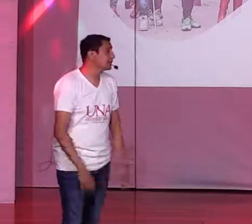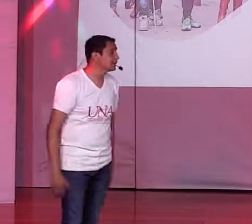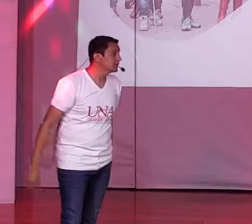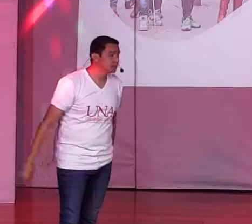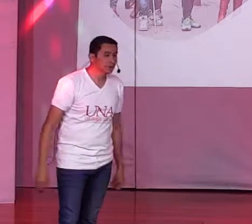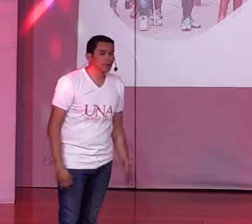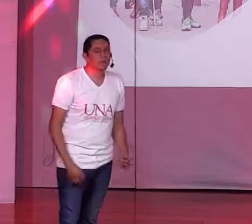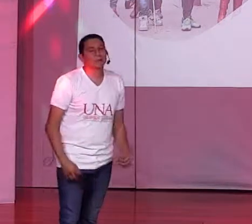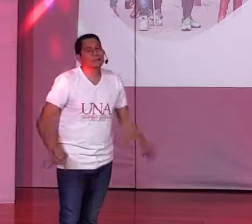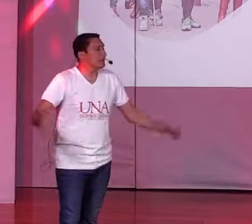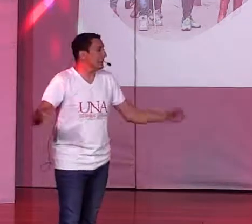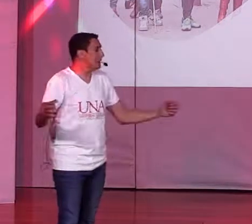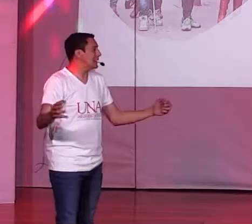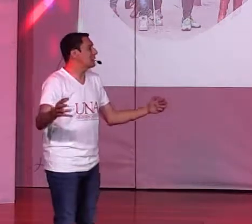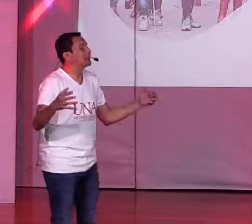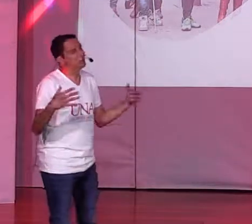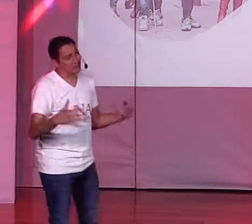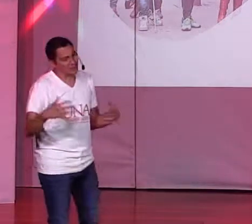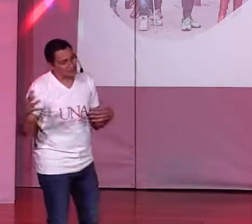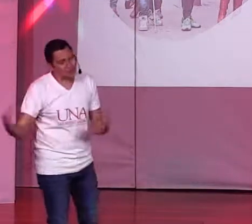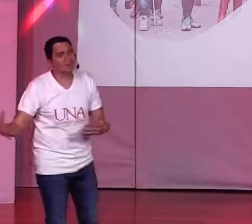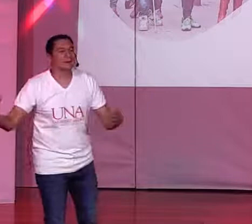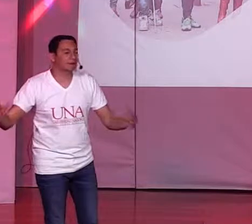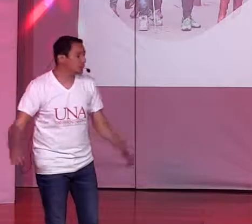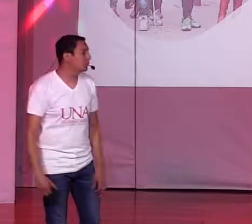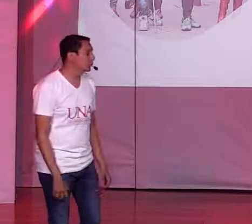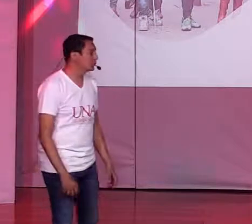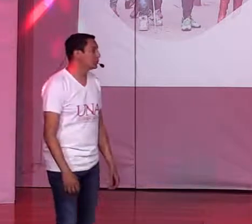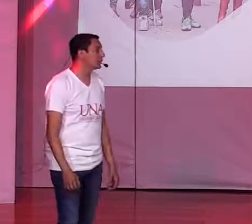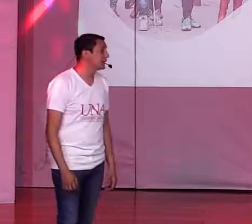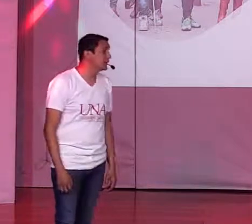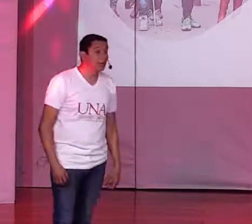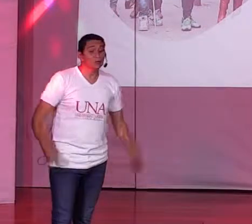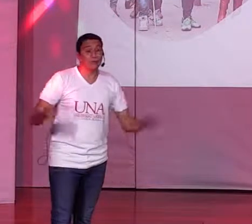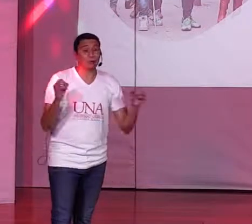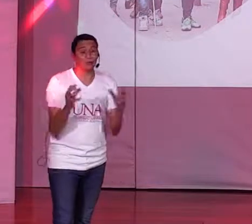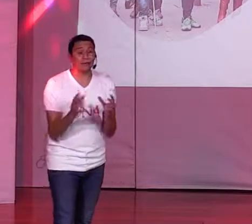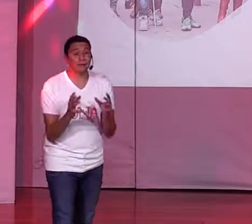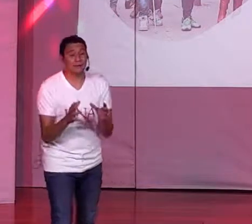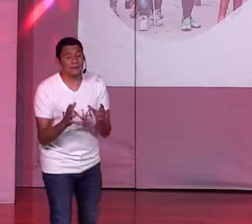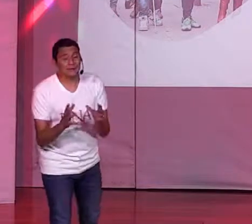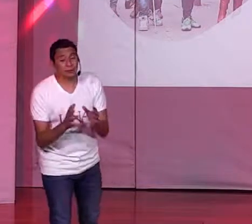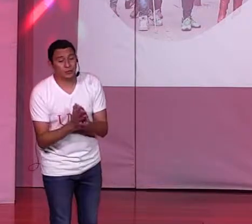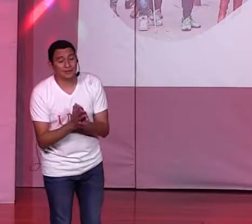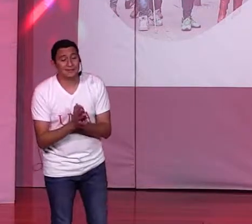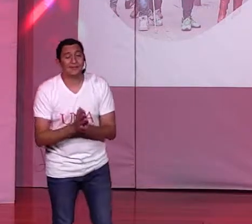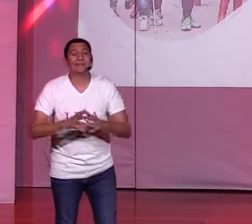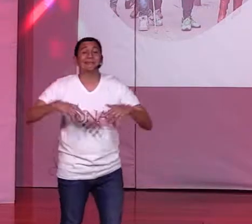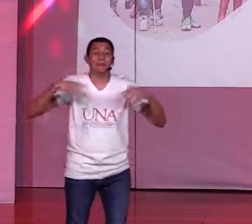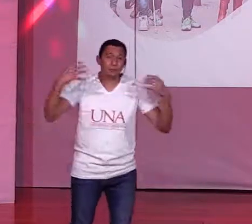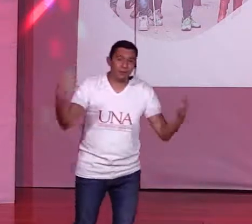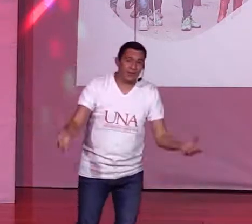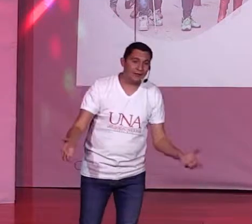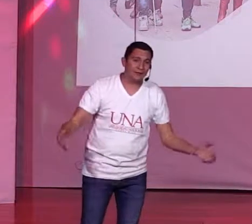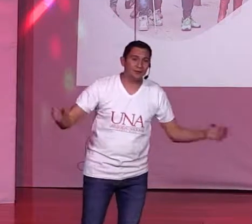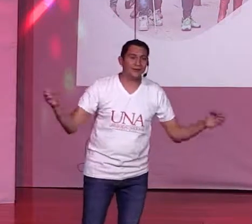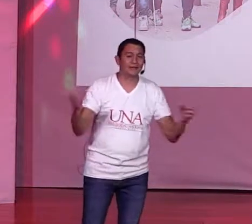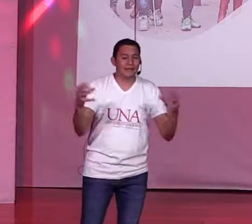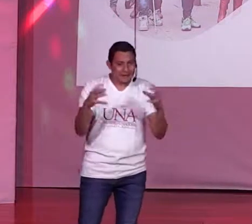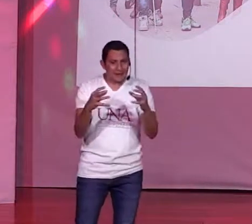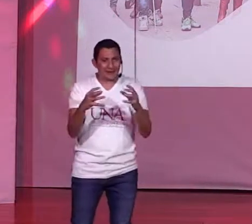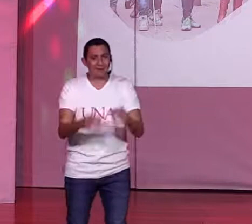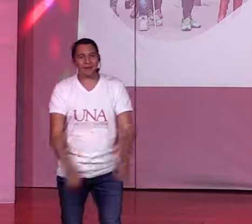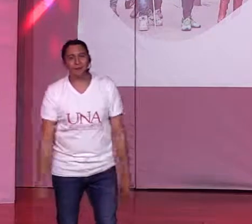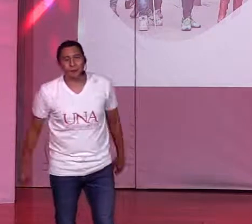familiares. Compañeros de estudio. Y compañeros y compañeras de estudio, por supuesto, por que supuesto. Sí. O sea, lo que queremos decirles hoy es que es importante que